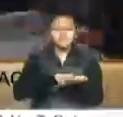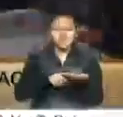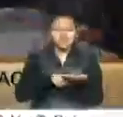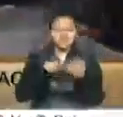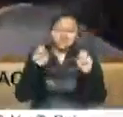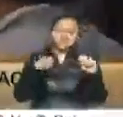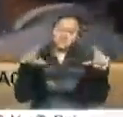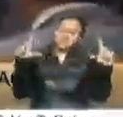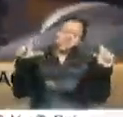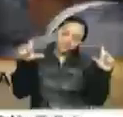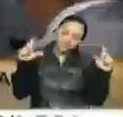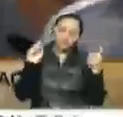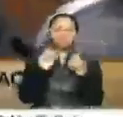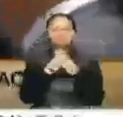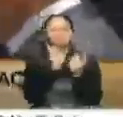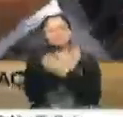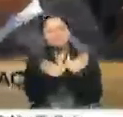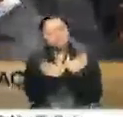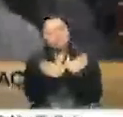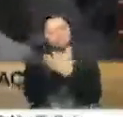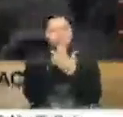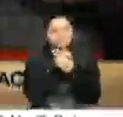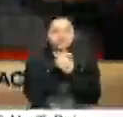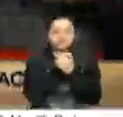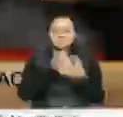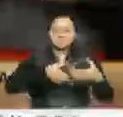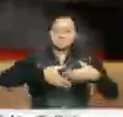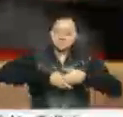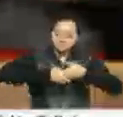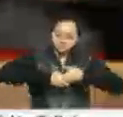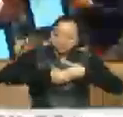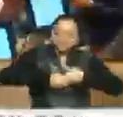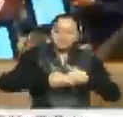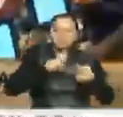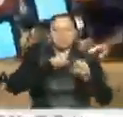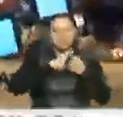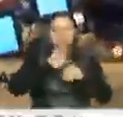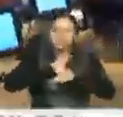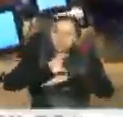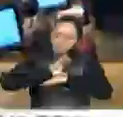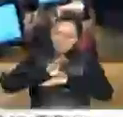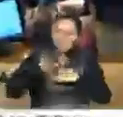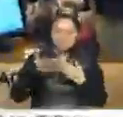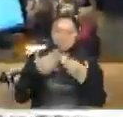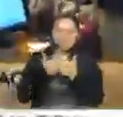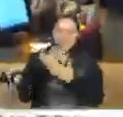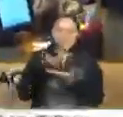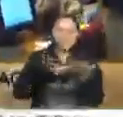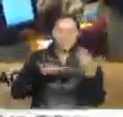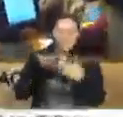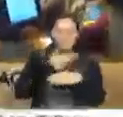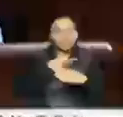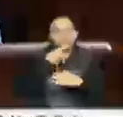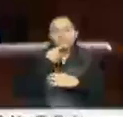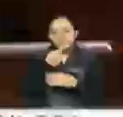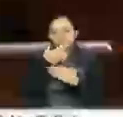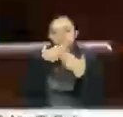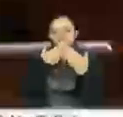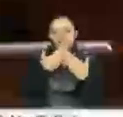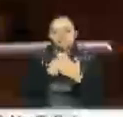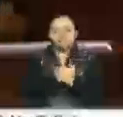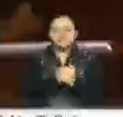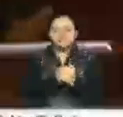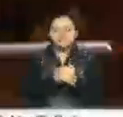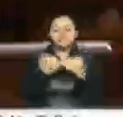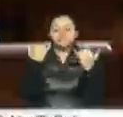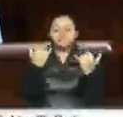para las fotos, los abrazos, los buenos augurios y hasta los consejos. Espacio para decir gracias. Gracias